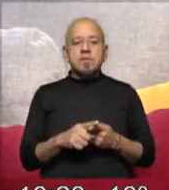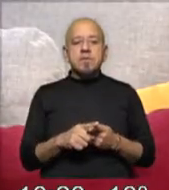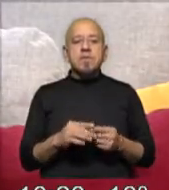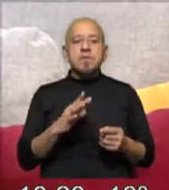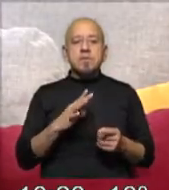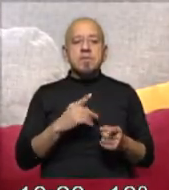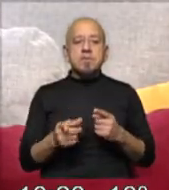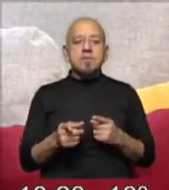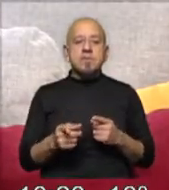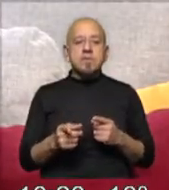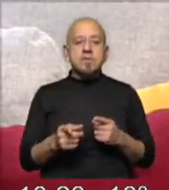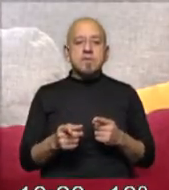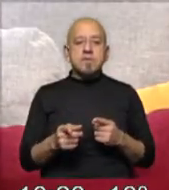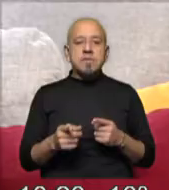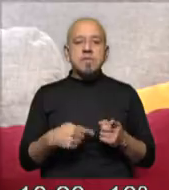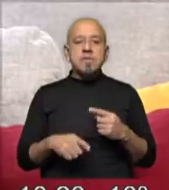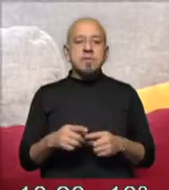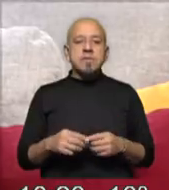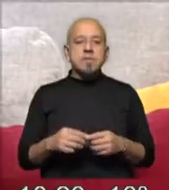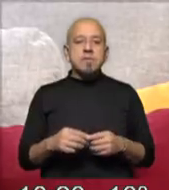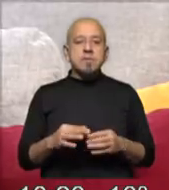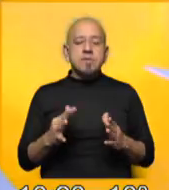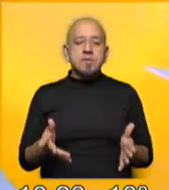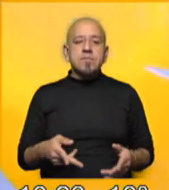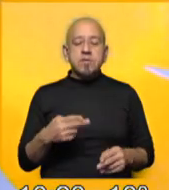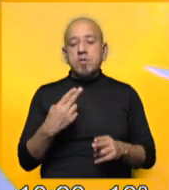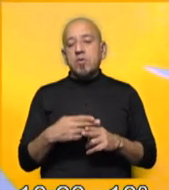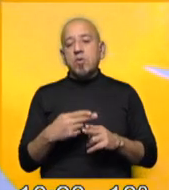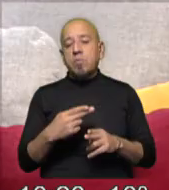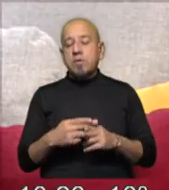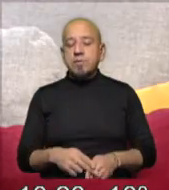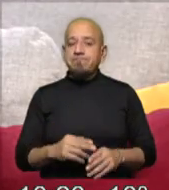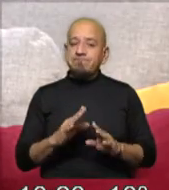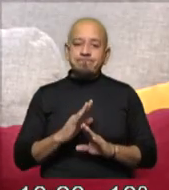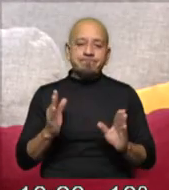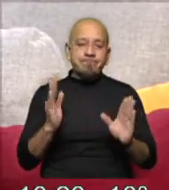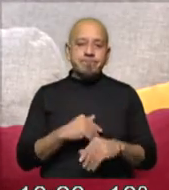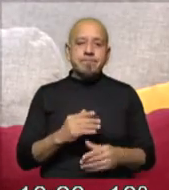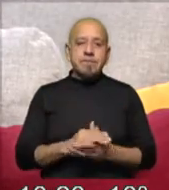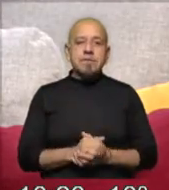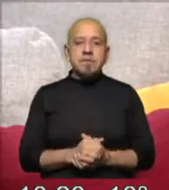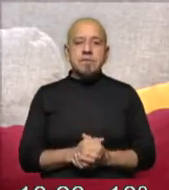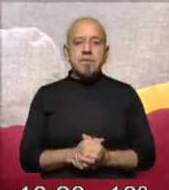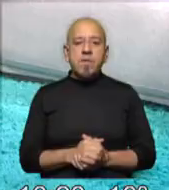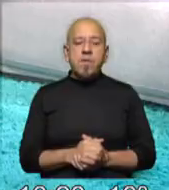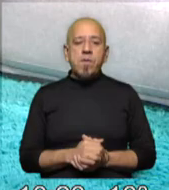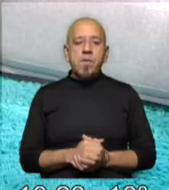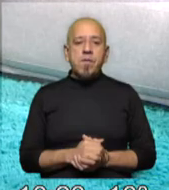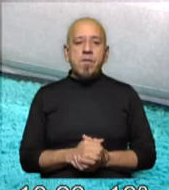ahí no puedo dar nombres. Es para que no te vean. No puedo dar nombres. Verdad. Bueno, bien. Vamos a lo nuestro.